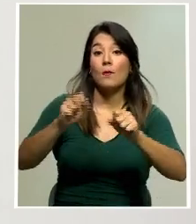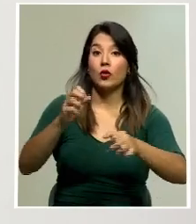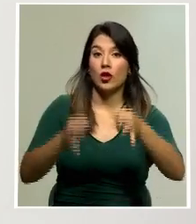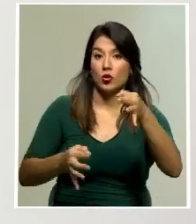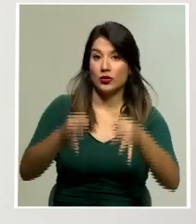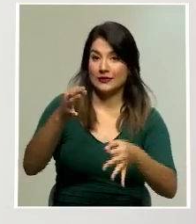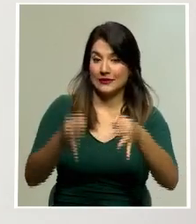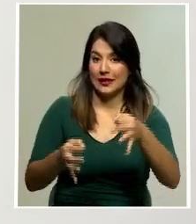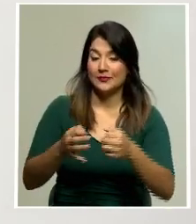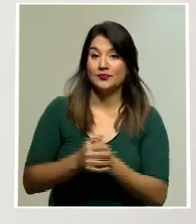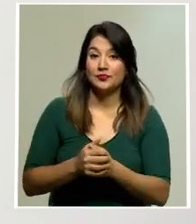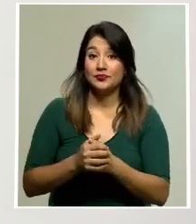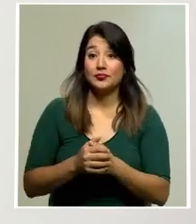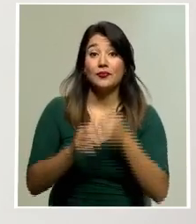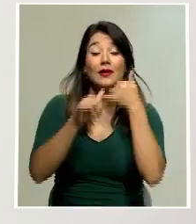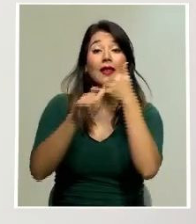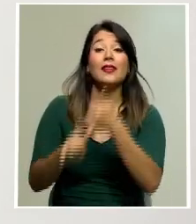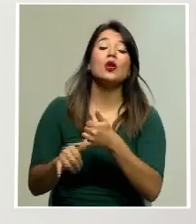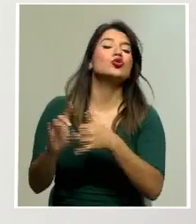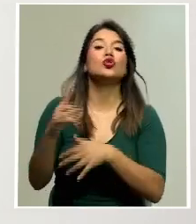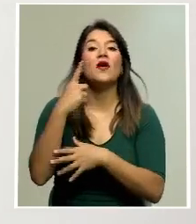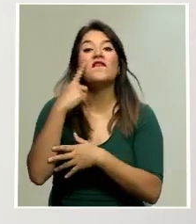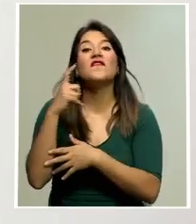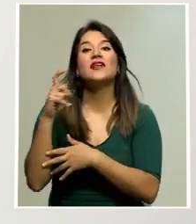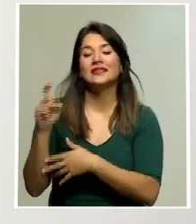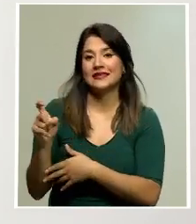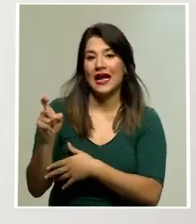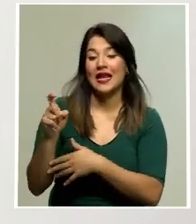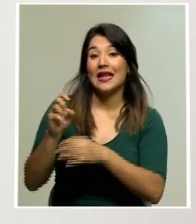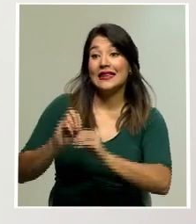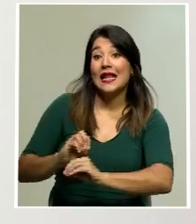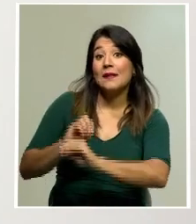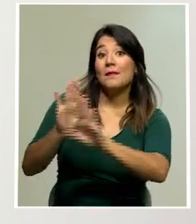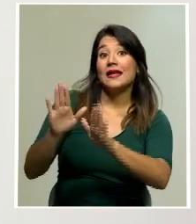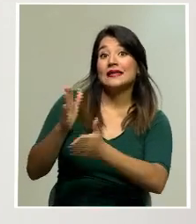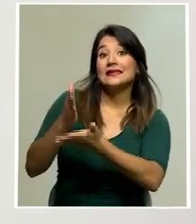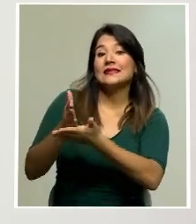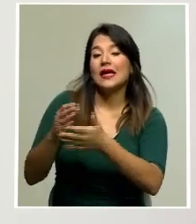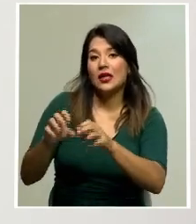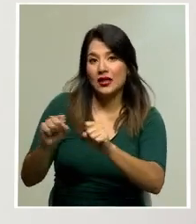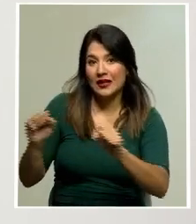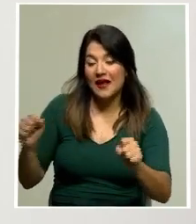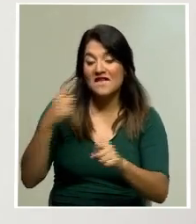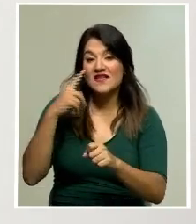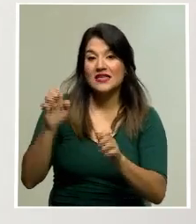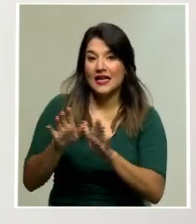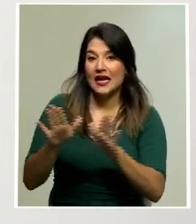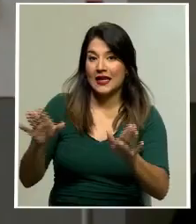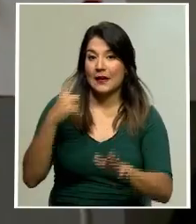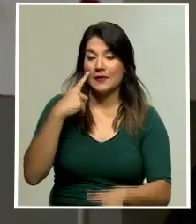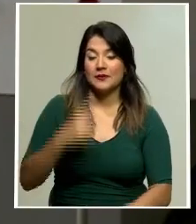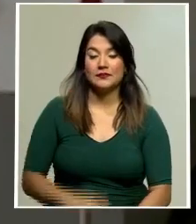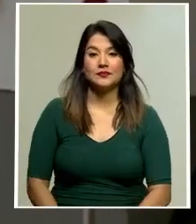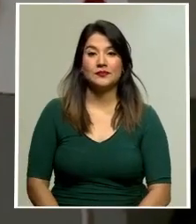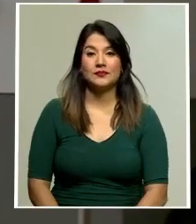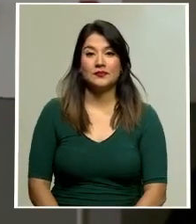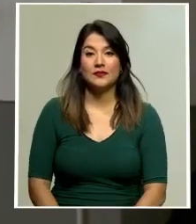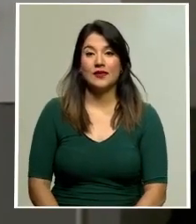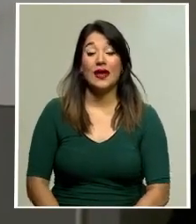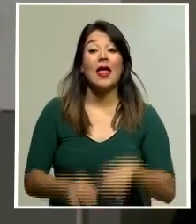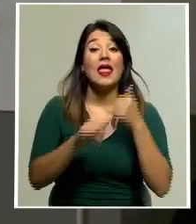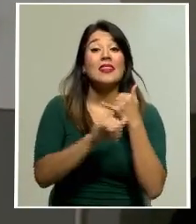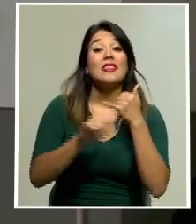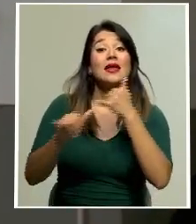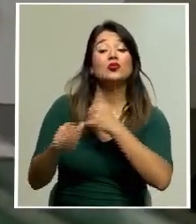se interpuso en la Fiscalía de Probidad, Transparencia y Anticorrupción y también en la Fiscalía General. Veamos. La denuncia penal